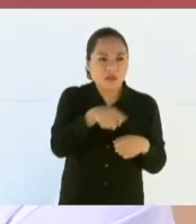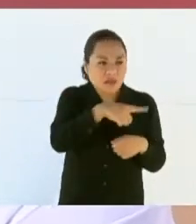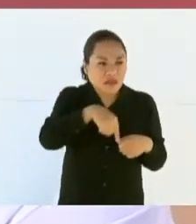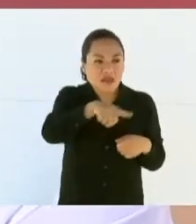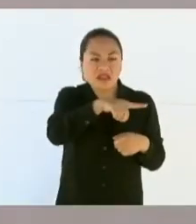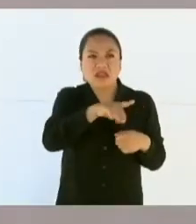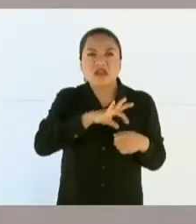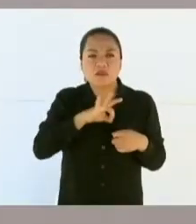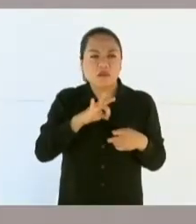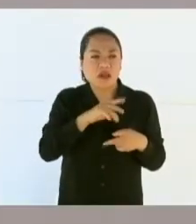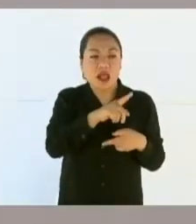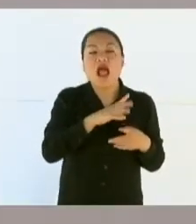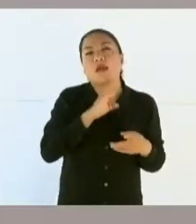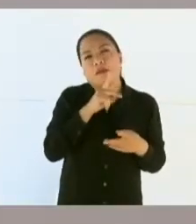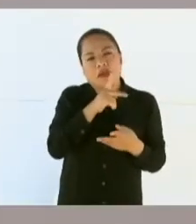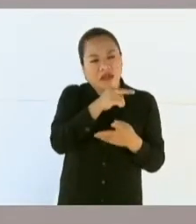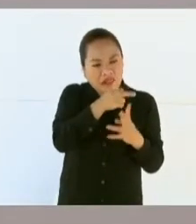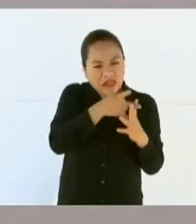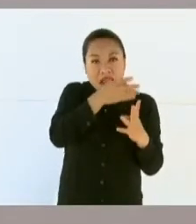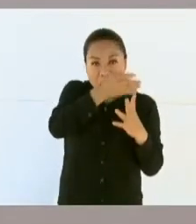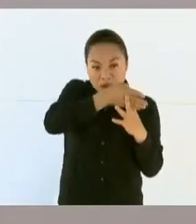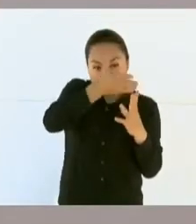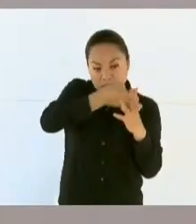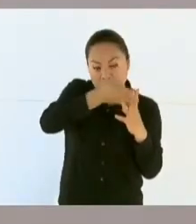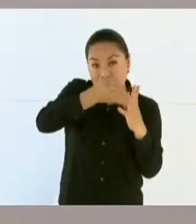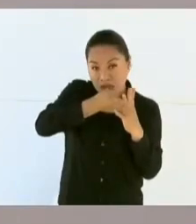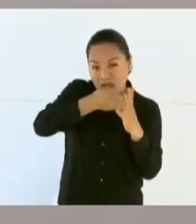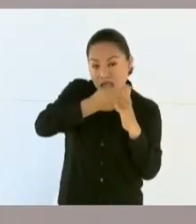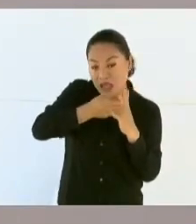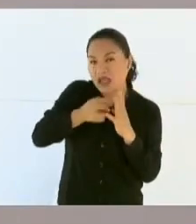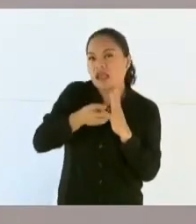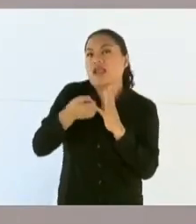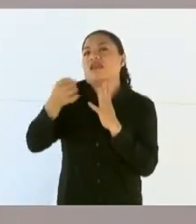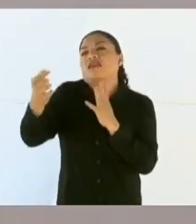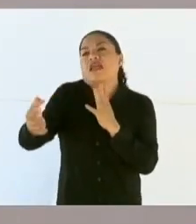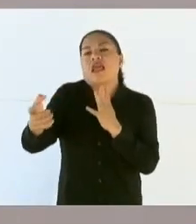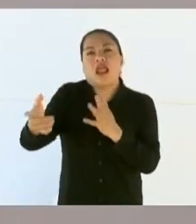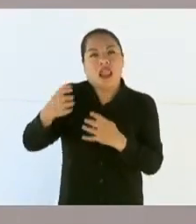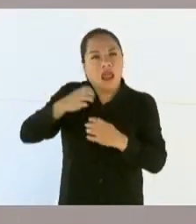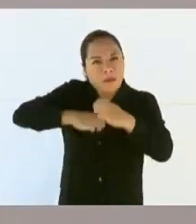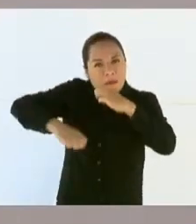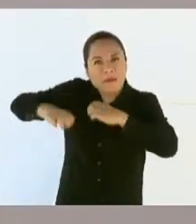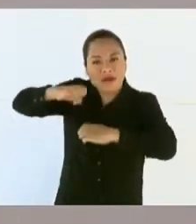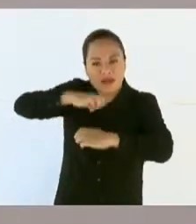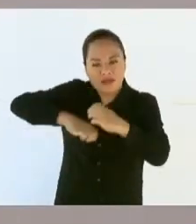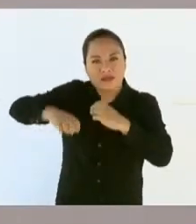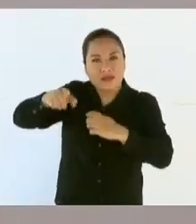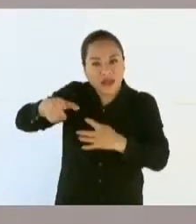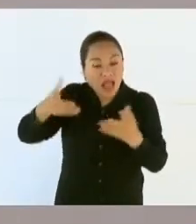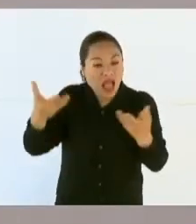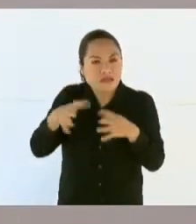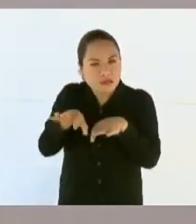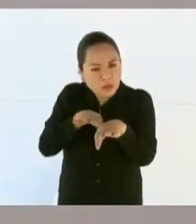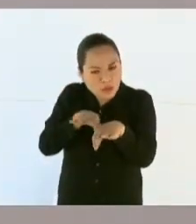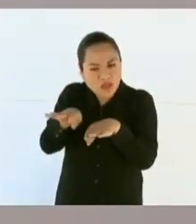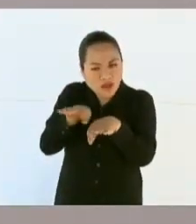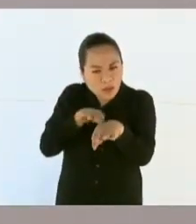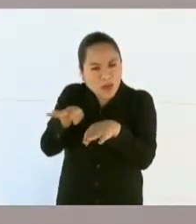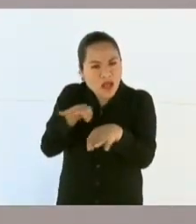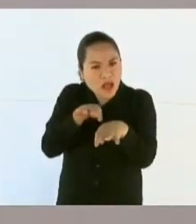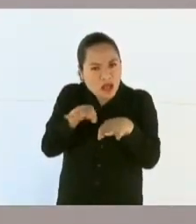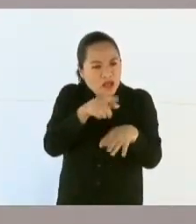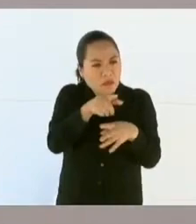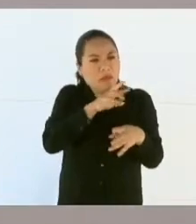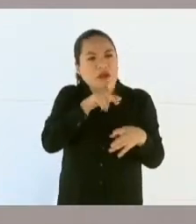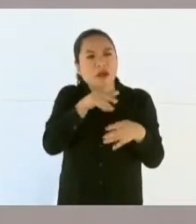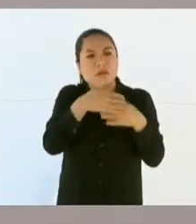una cuarta parte en pago a la empresa deslindadora y el resto